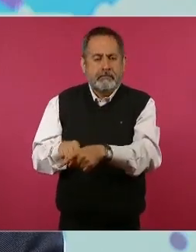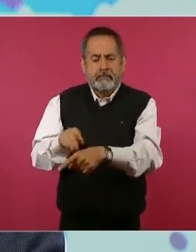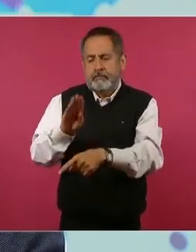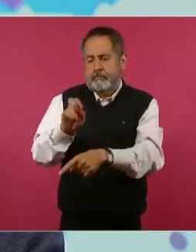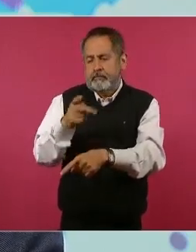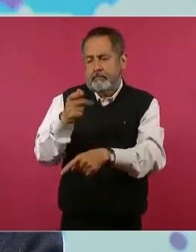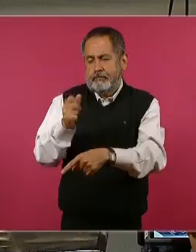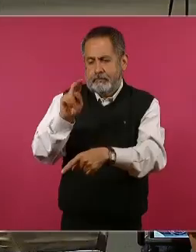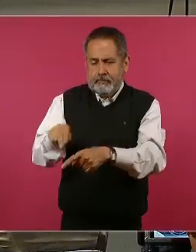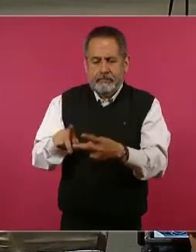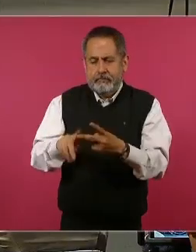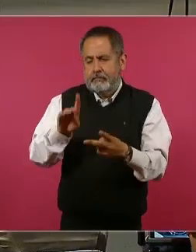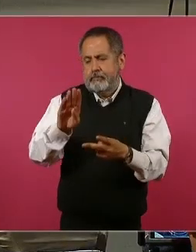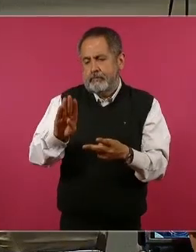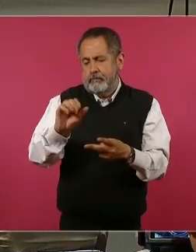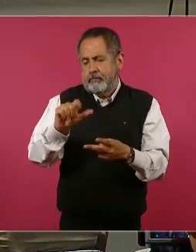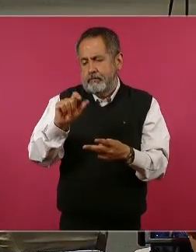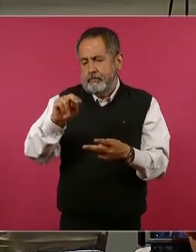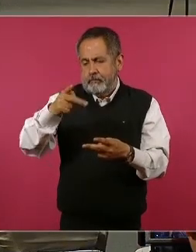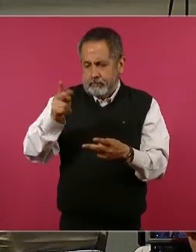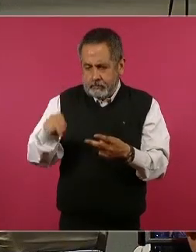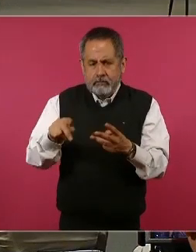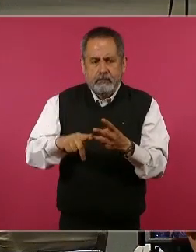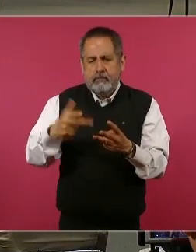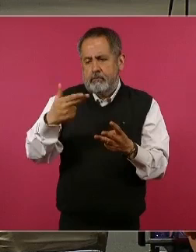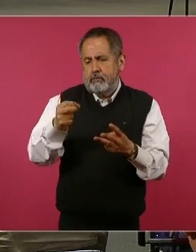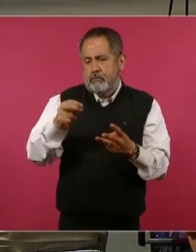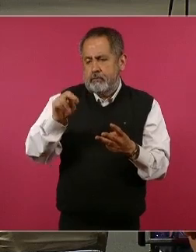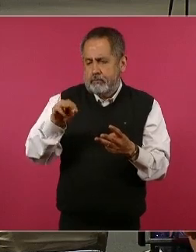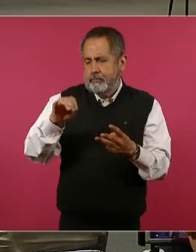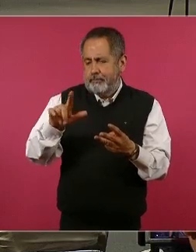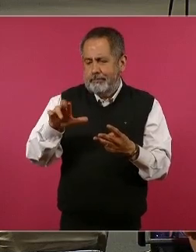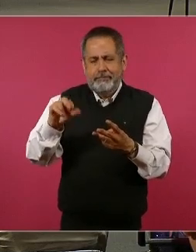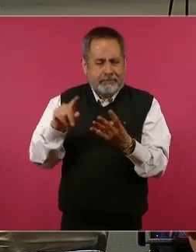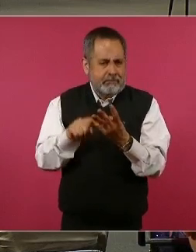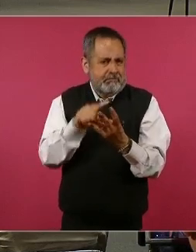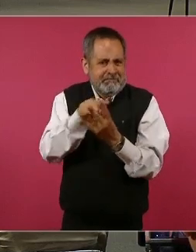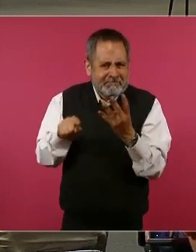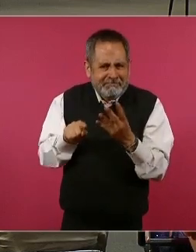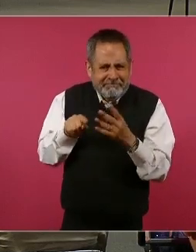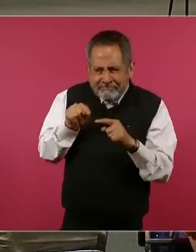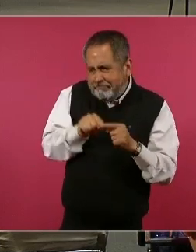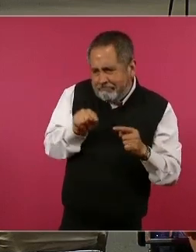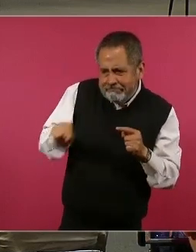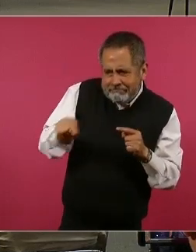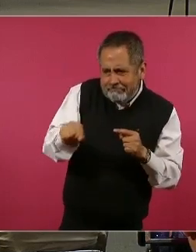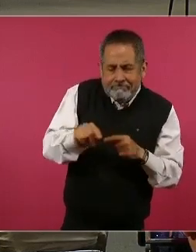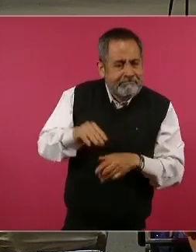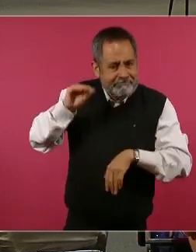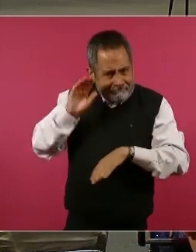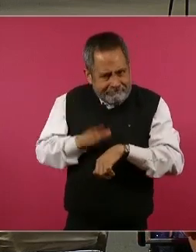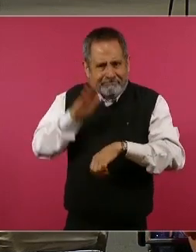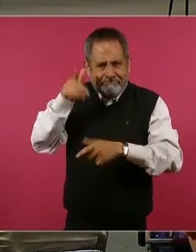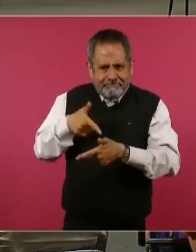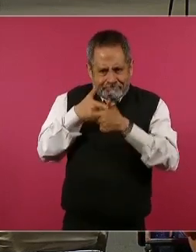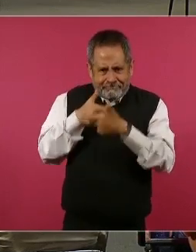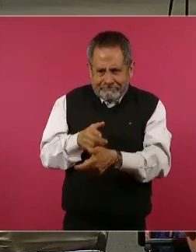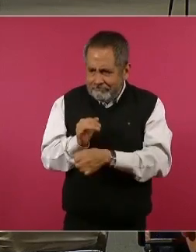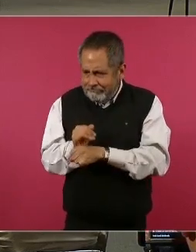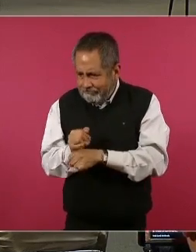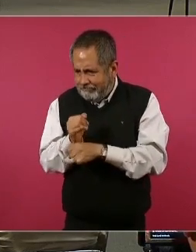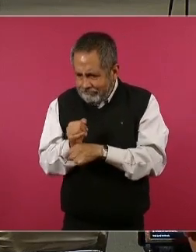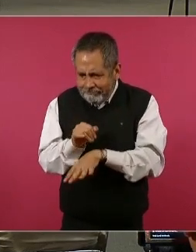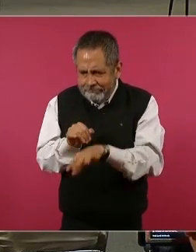Becán, Balancú, Hormiguero y Espujil. Precisamente en la idea de seguirles dando